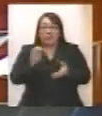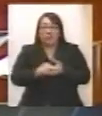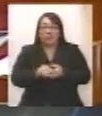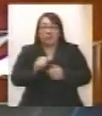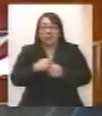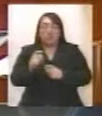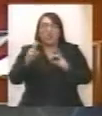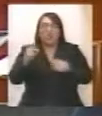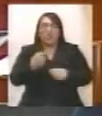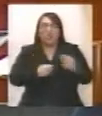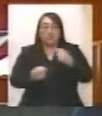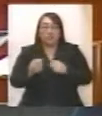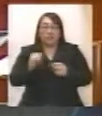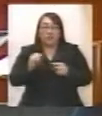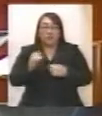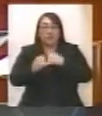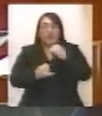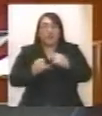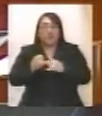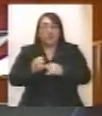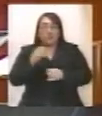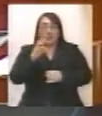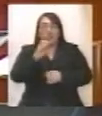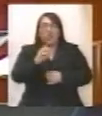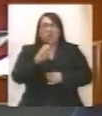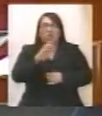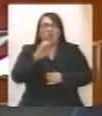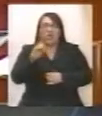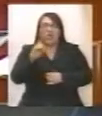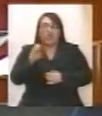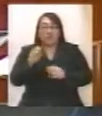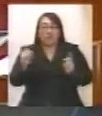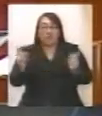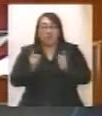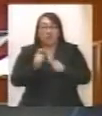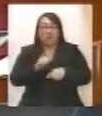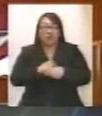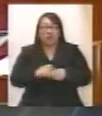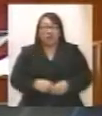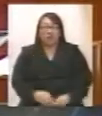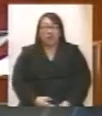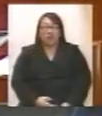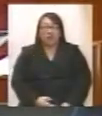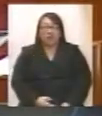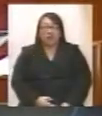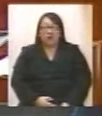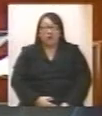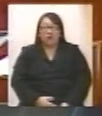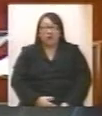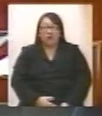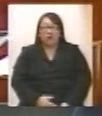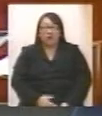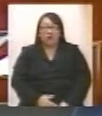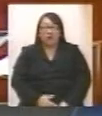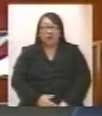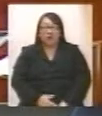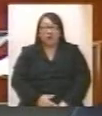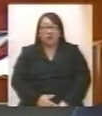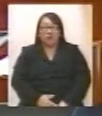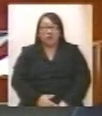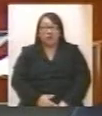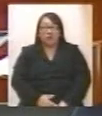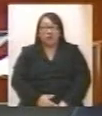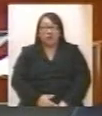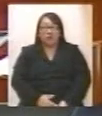Transacciones Comerciales Internacionales de la OCDE y en el mediano plazo convertirnos en Estado parte de este